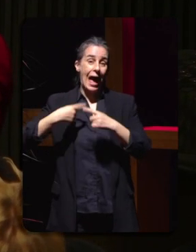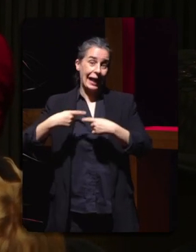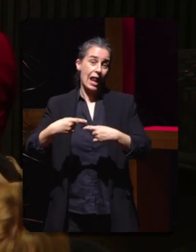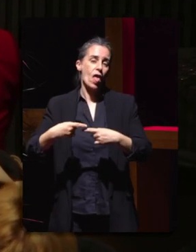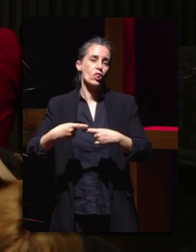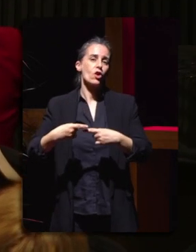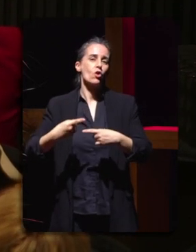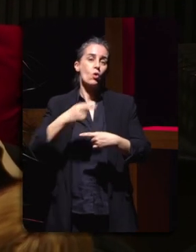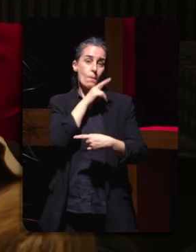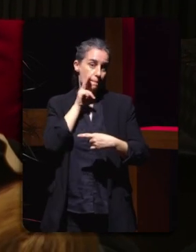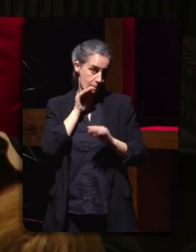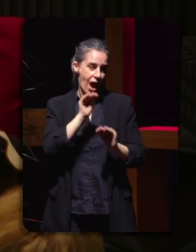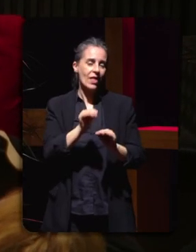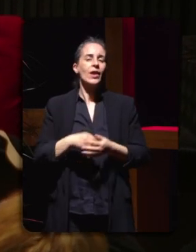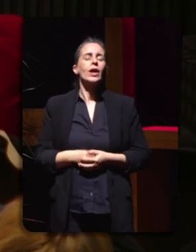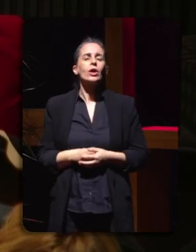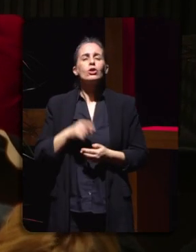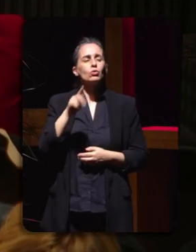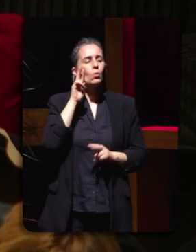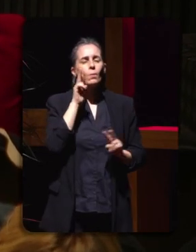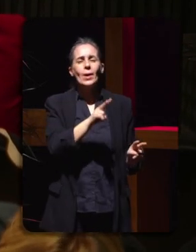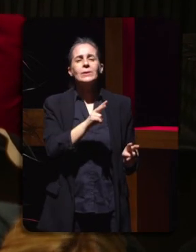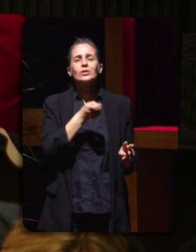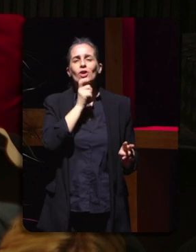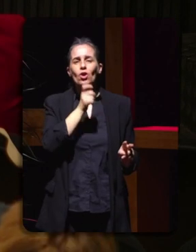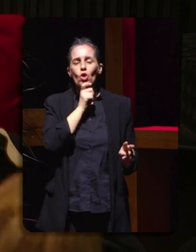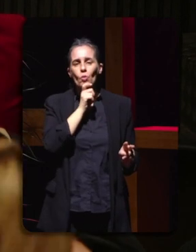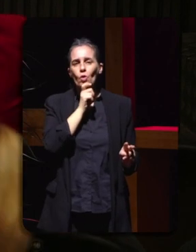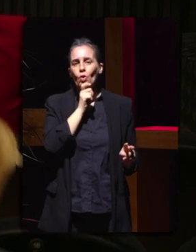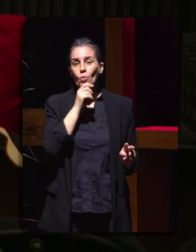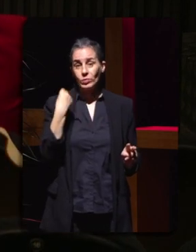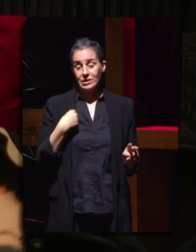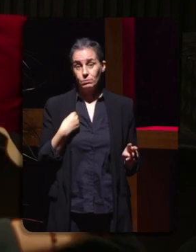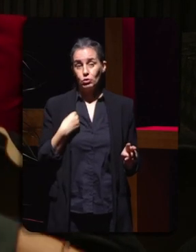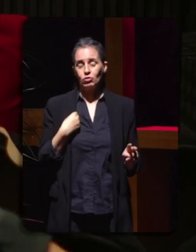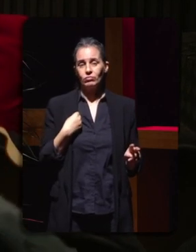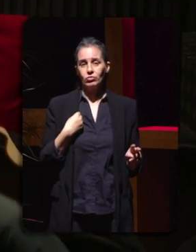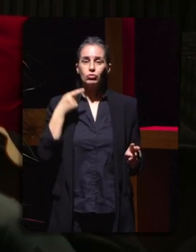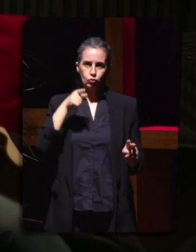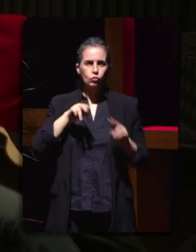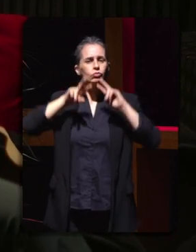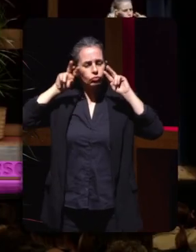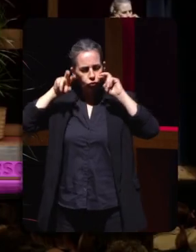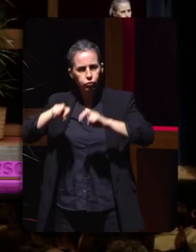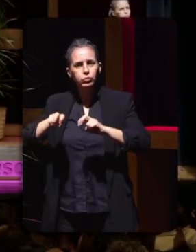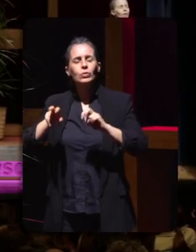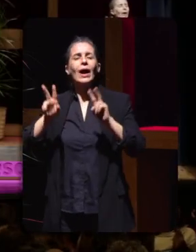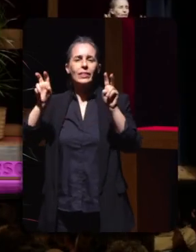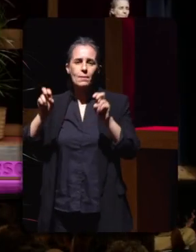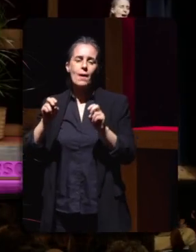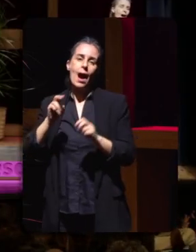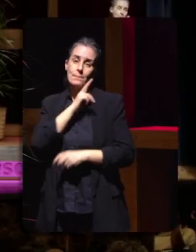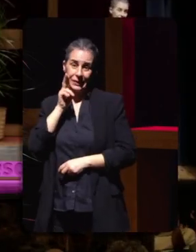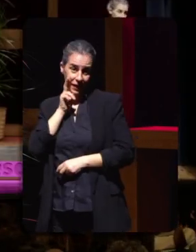tu madre cómo las ves tú a ella cómo has visto su después de haber analizado la maternidad Siglo 21